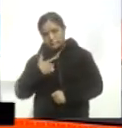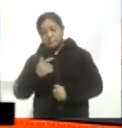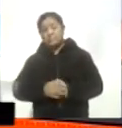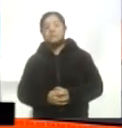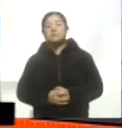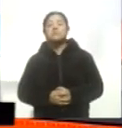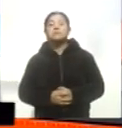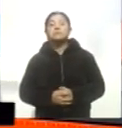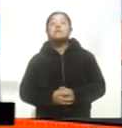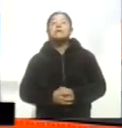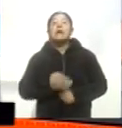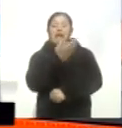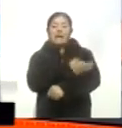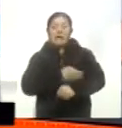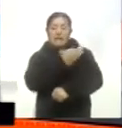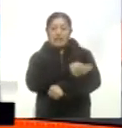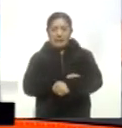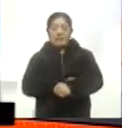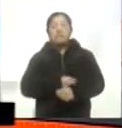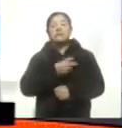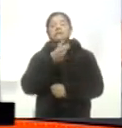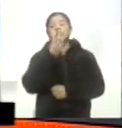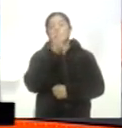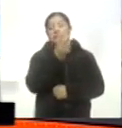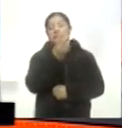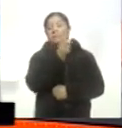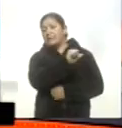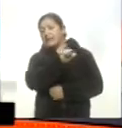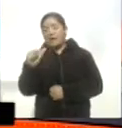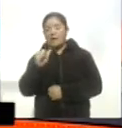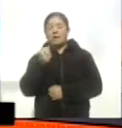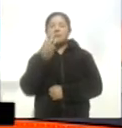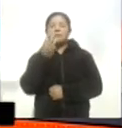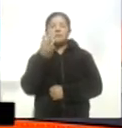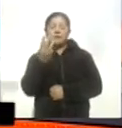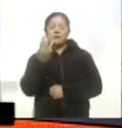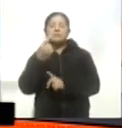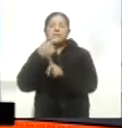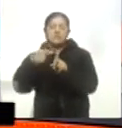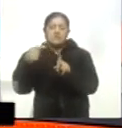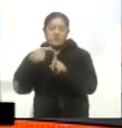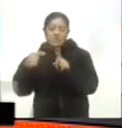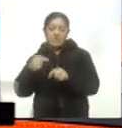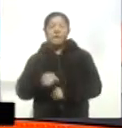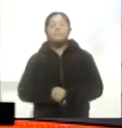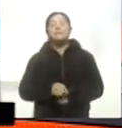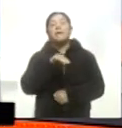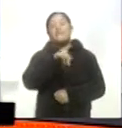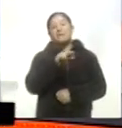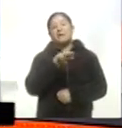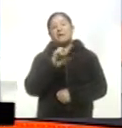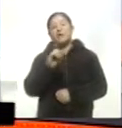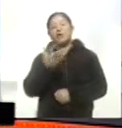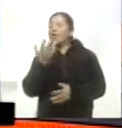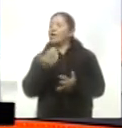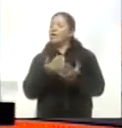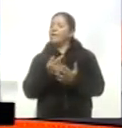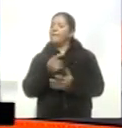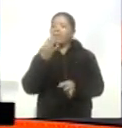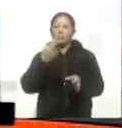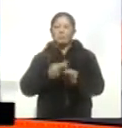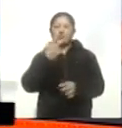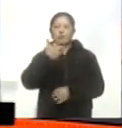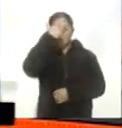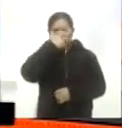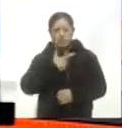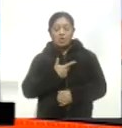noticiero, la segunda emisión en la tarde, será de las 15 horas a las 15:30 horas y Mario Romero lo estará esperando en punto de las 20 horas,